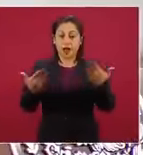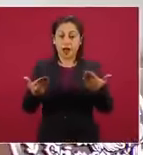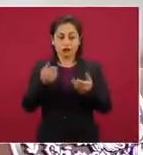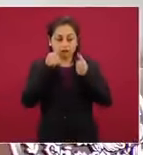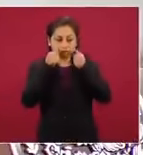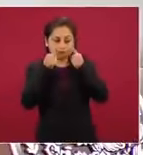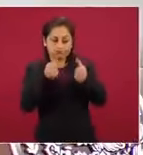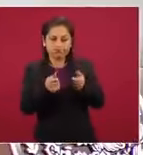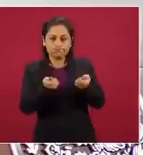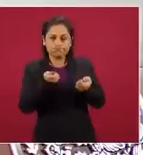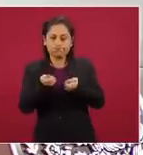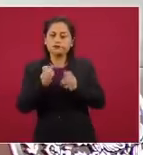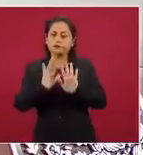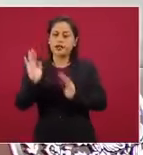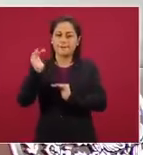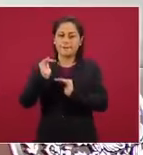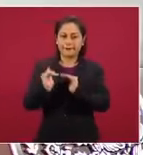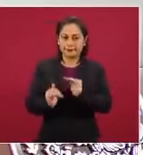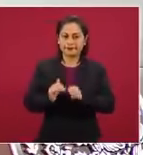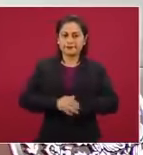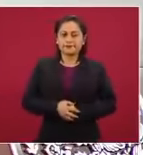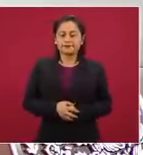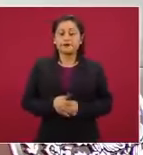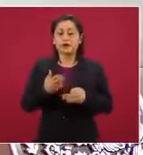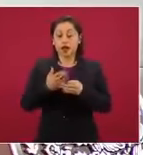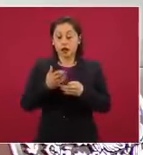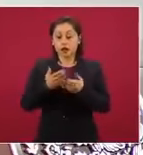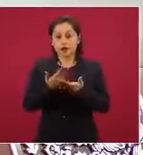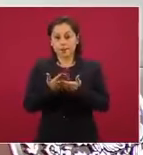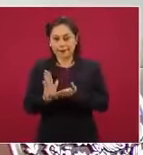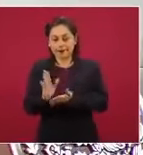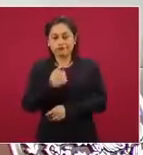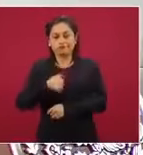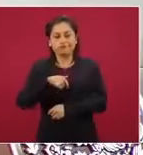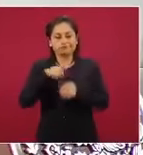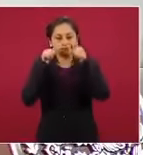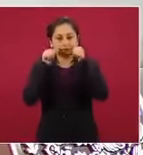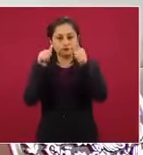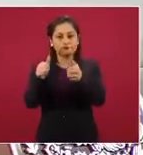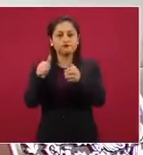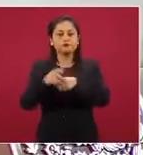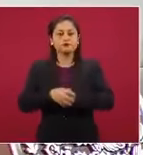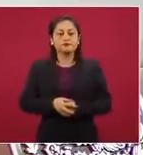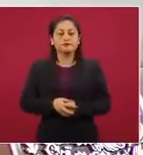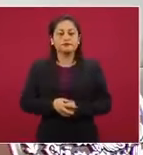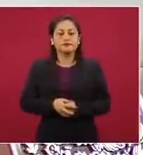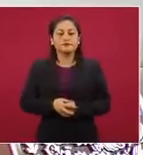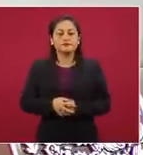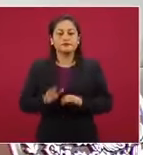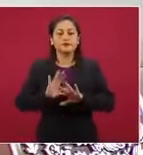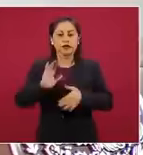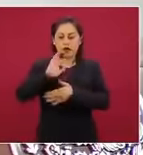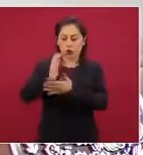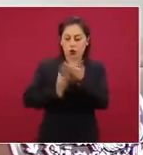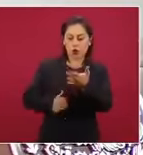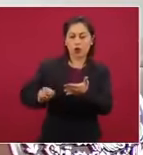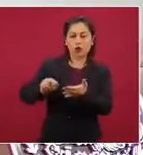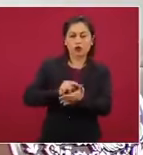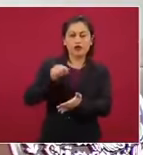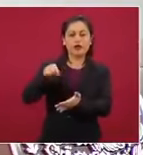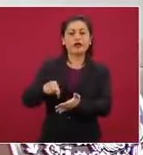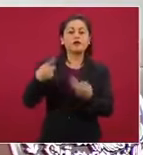el otro efecto más bien que se está haciendo ahorita es se cambió un contrato del call center. Y a lo